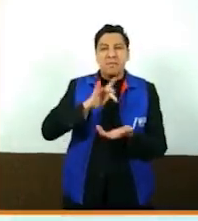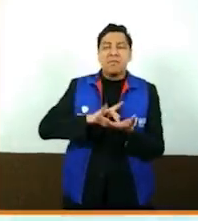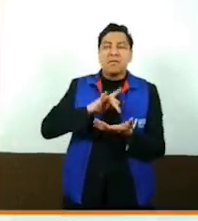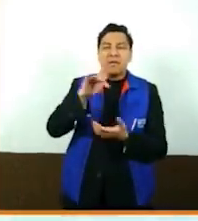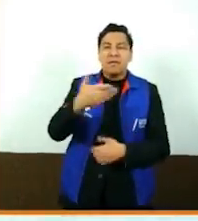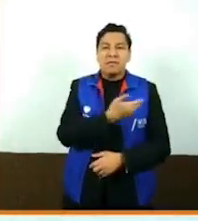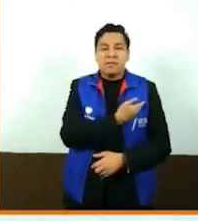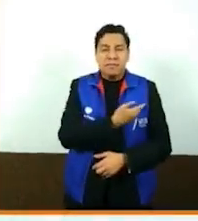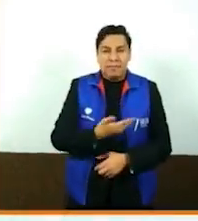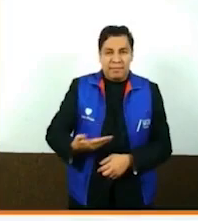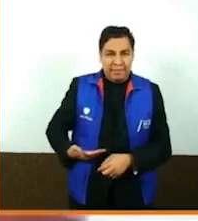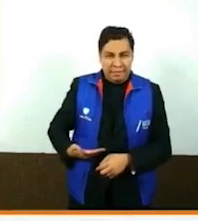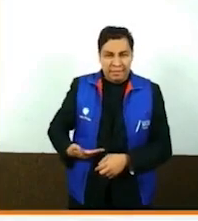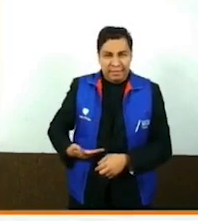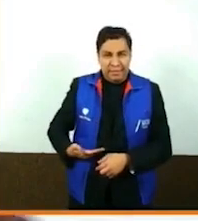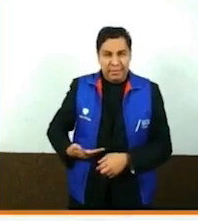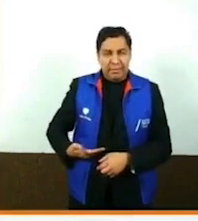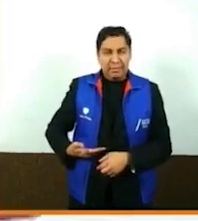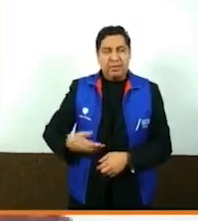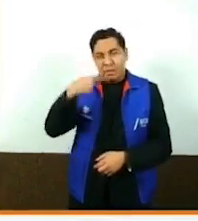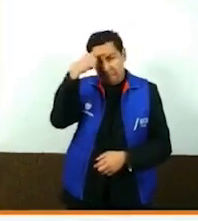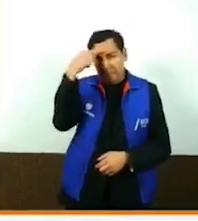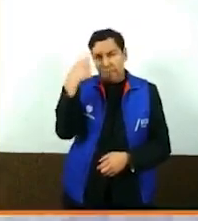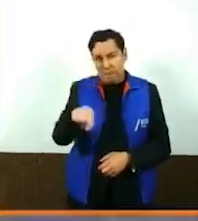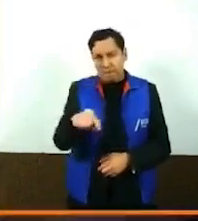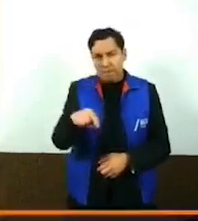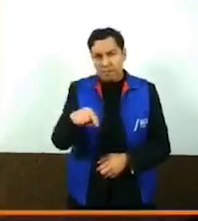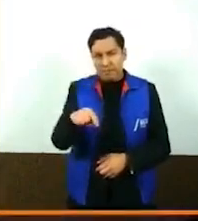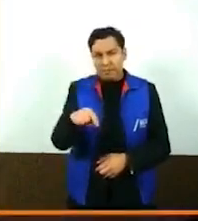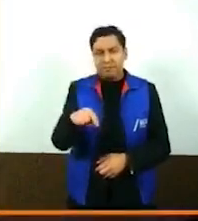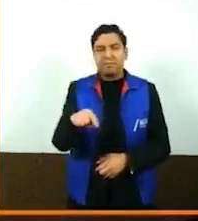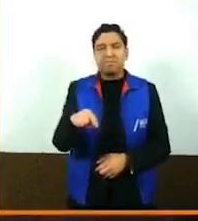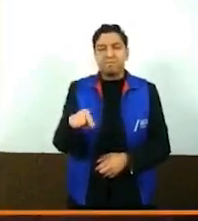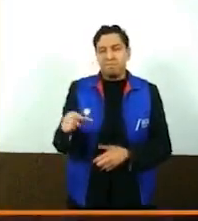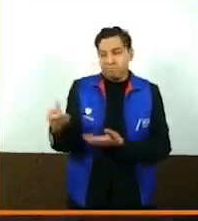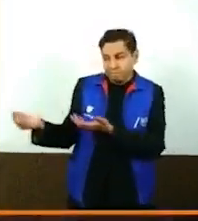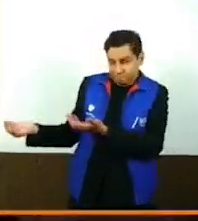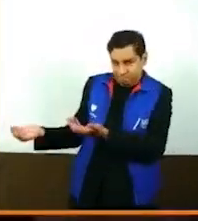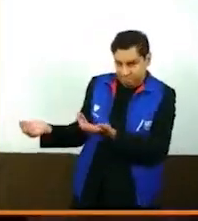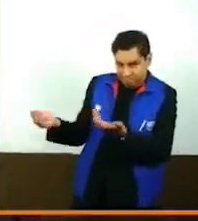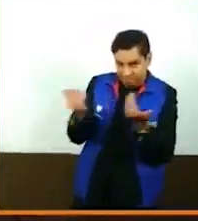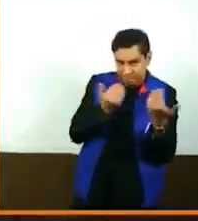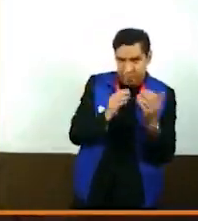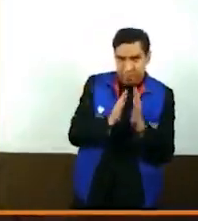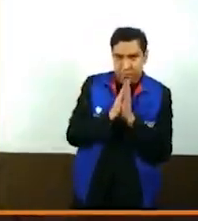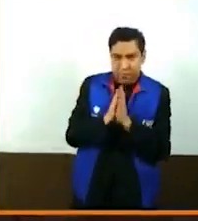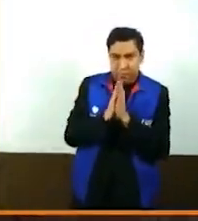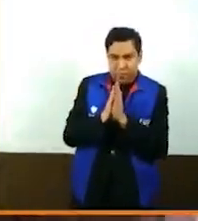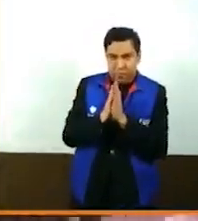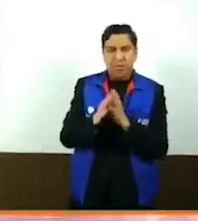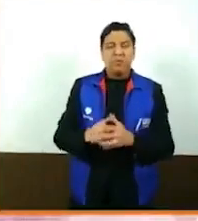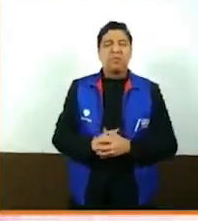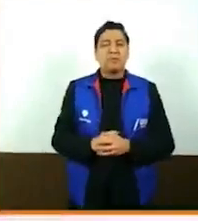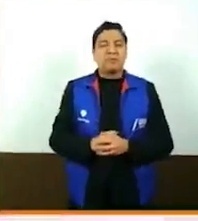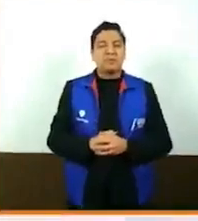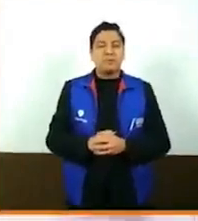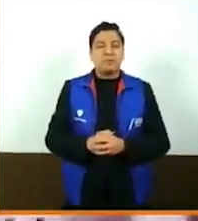al Presidium que nos está acompañando para que pues pasen. Por favor. Bueno, muy